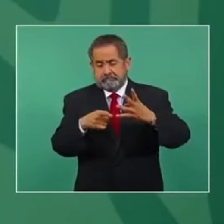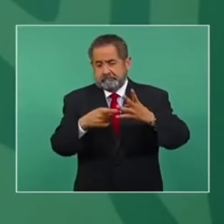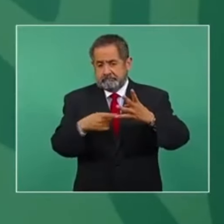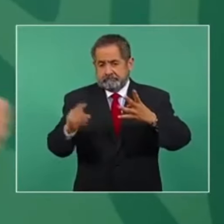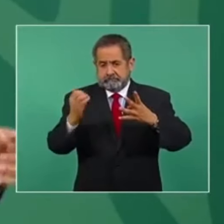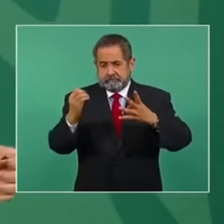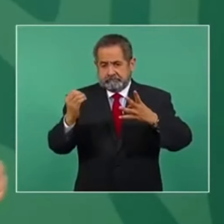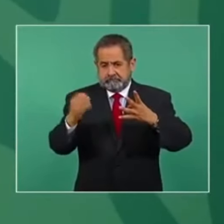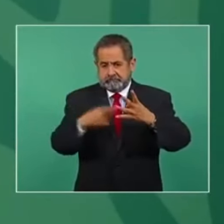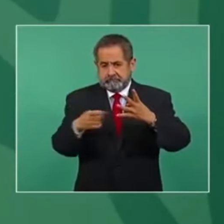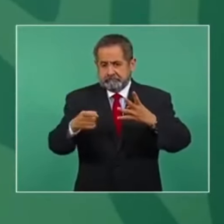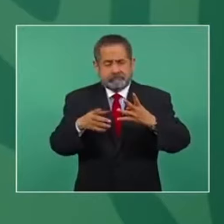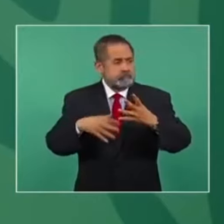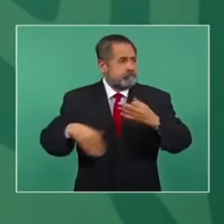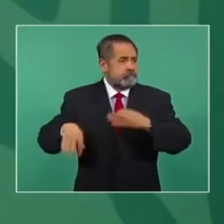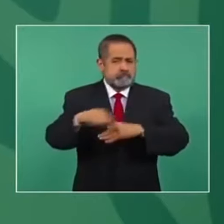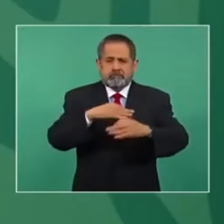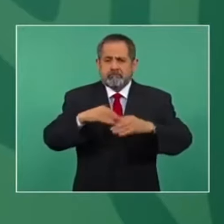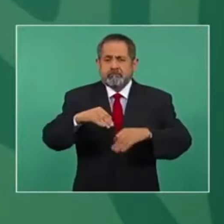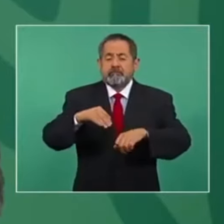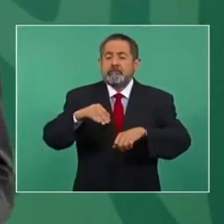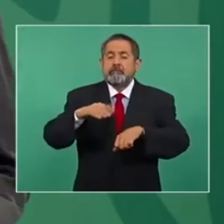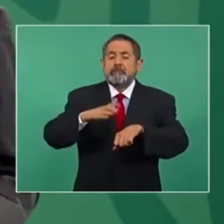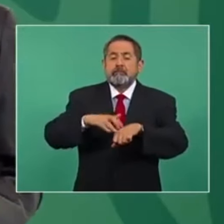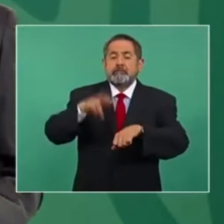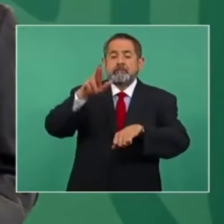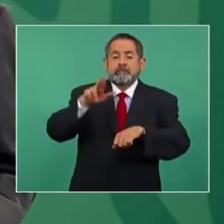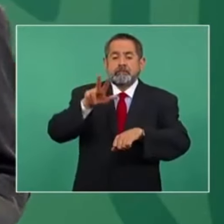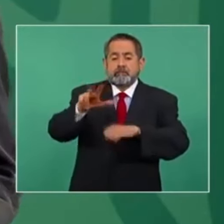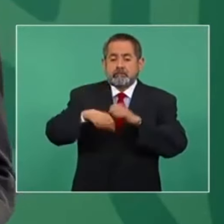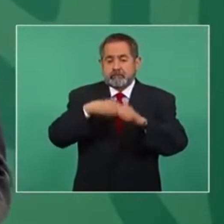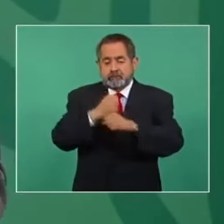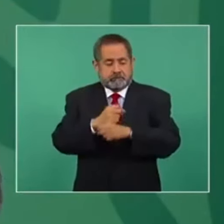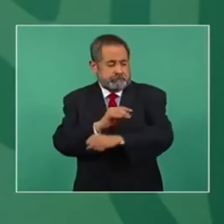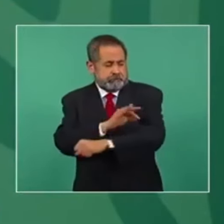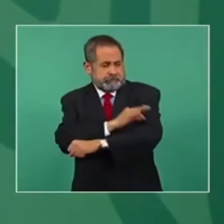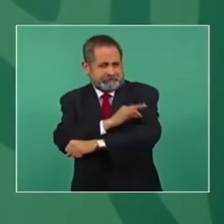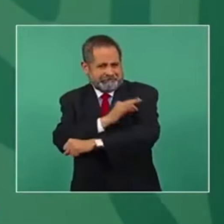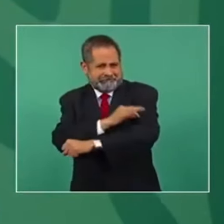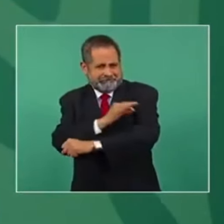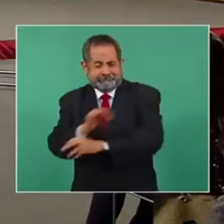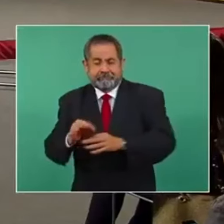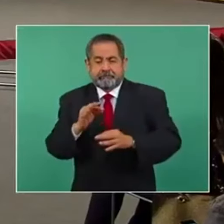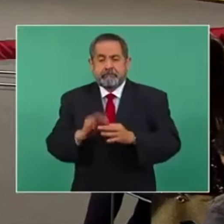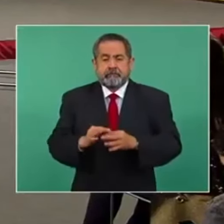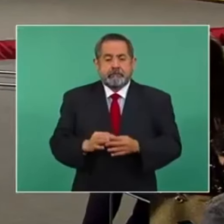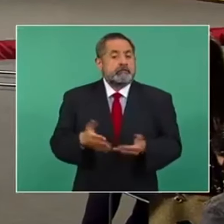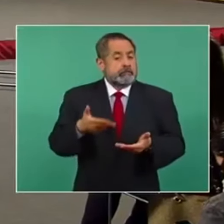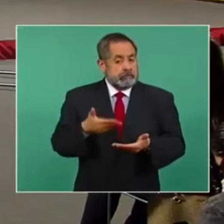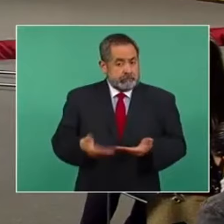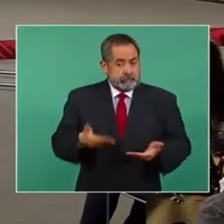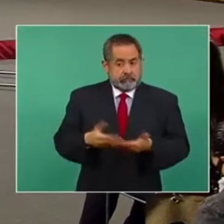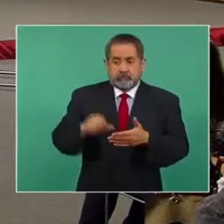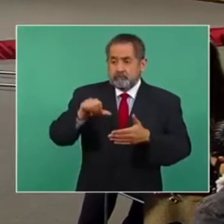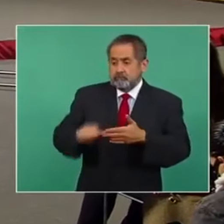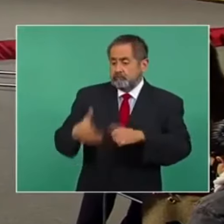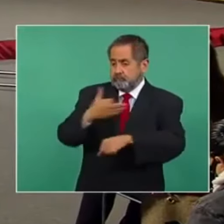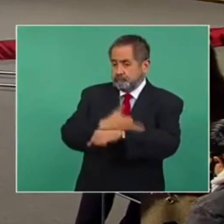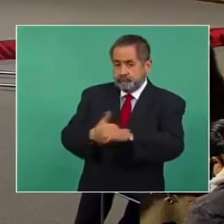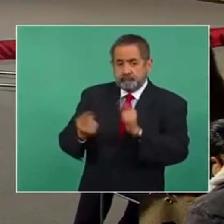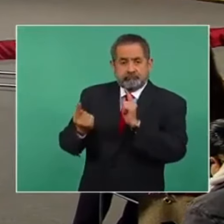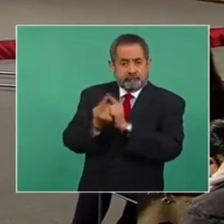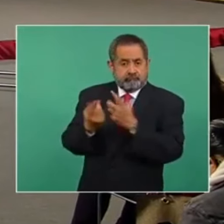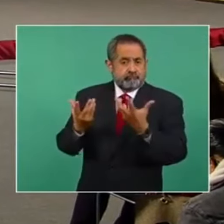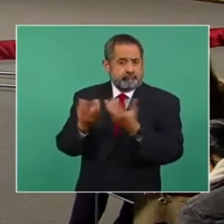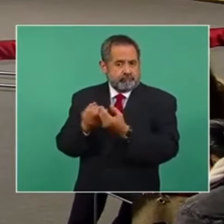a todos los mexicanos mayores de 18 años estamos avanzando hoy tengo una reunión por la tarde